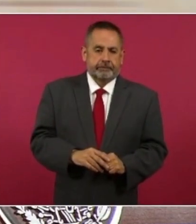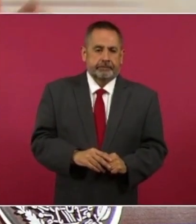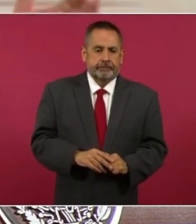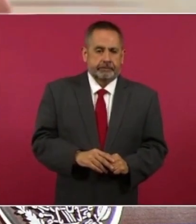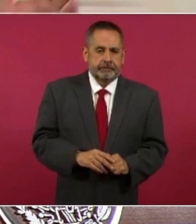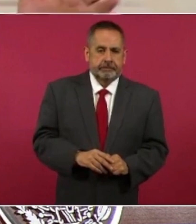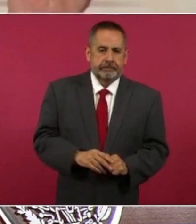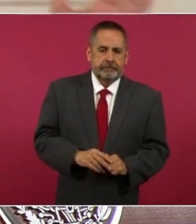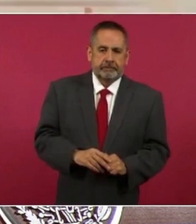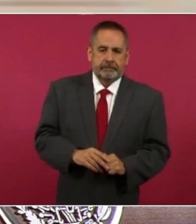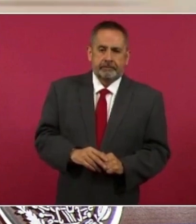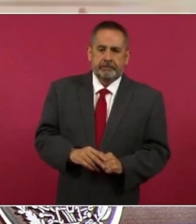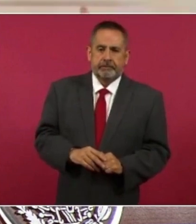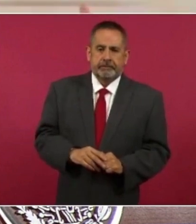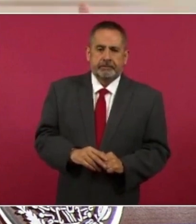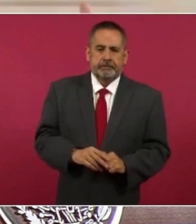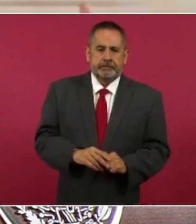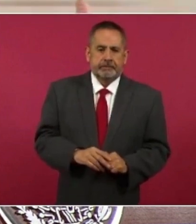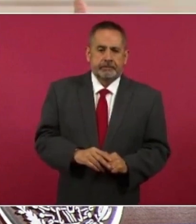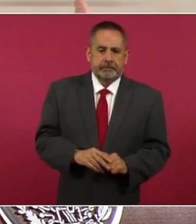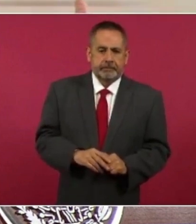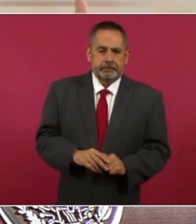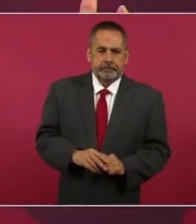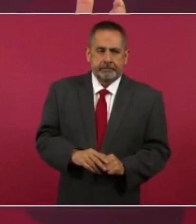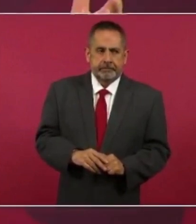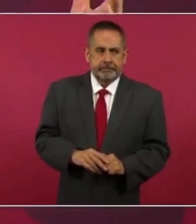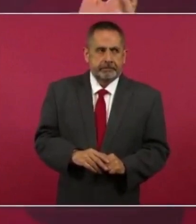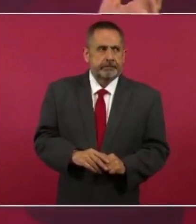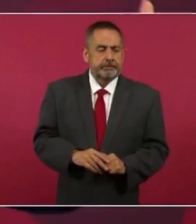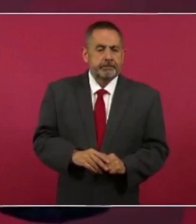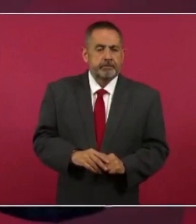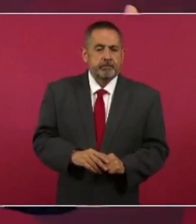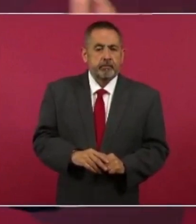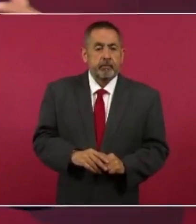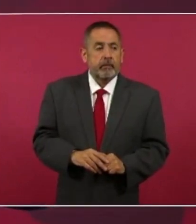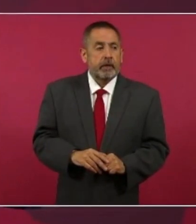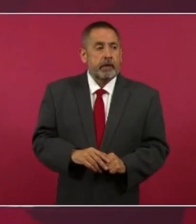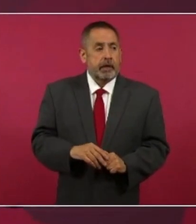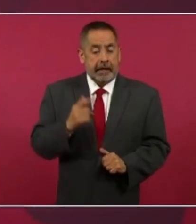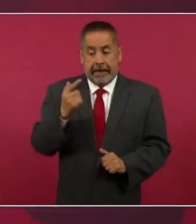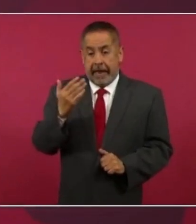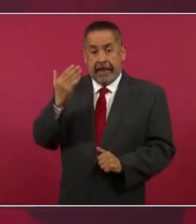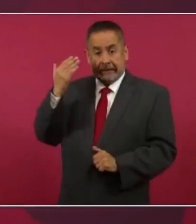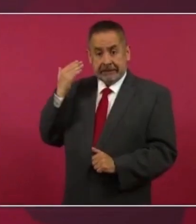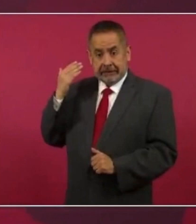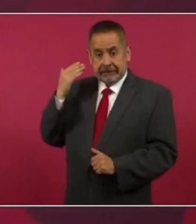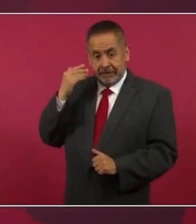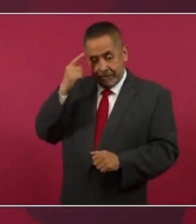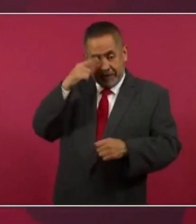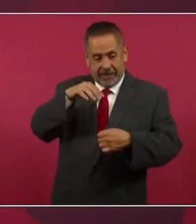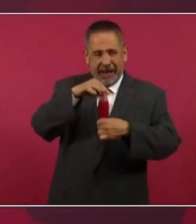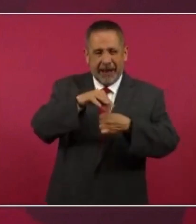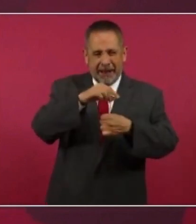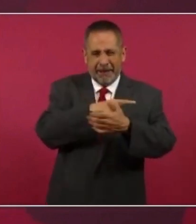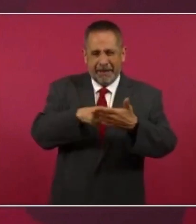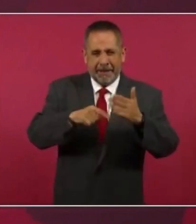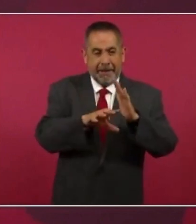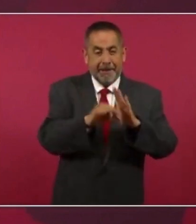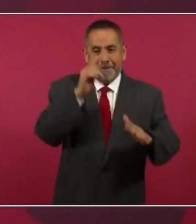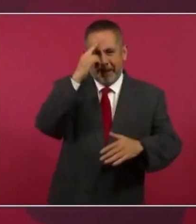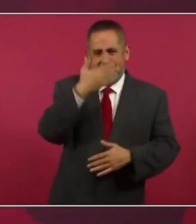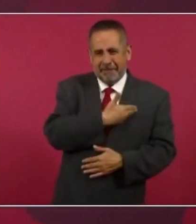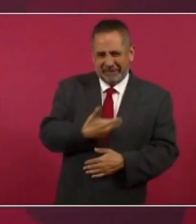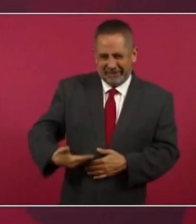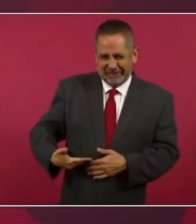en las elecciones presidenciales anteriores se puso como tema